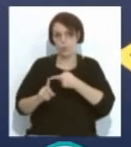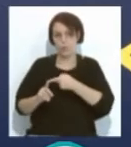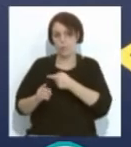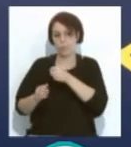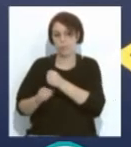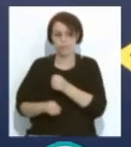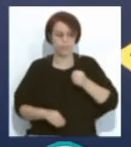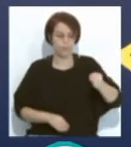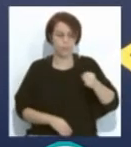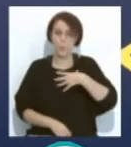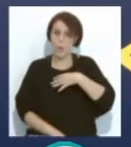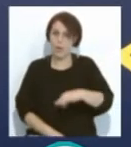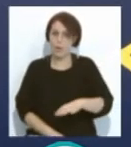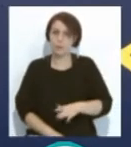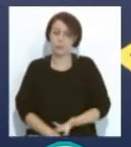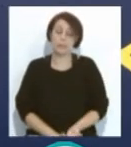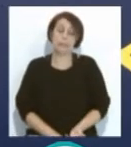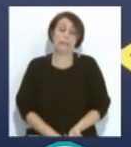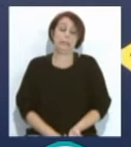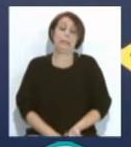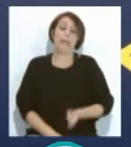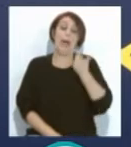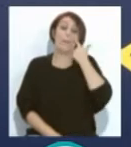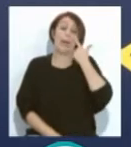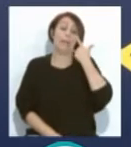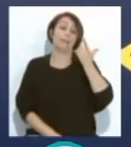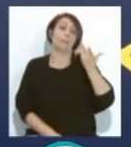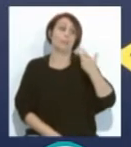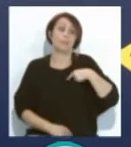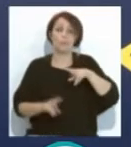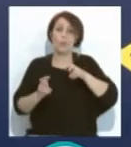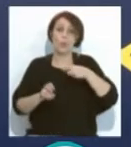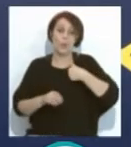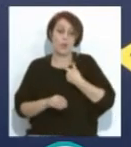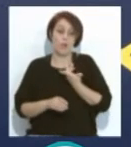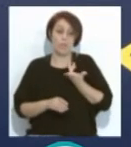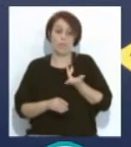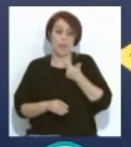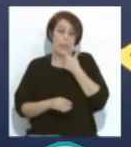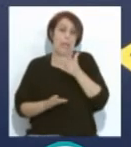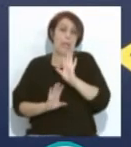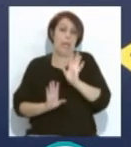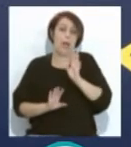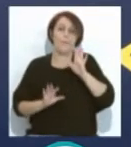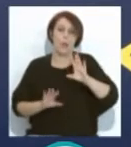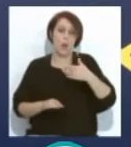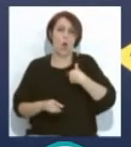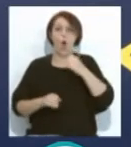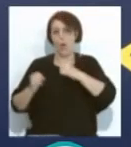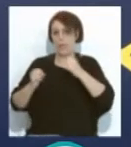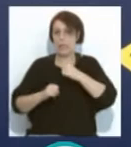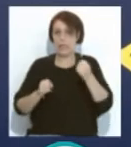pero a ver, no sé, no es un tema que me tenga que meter, pero obviamente siempre hace bien tener una